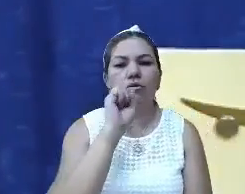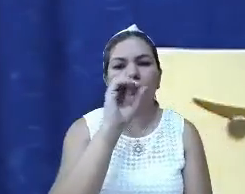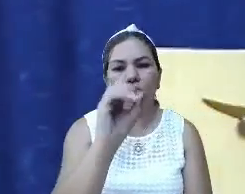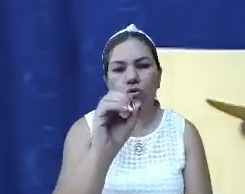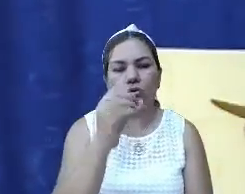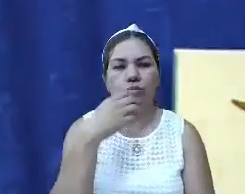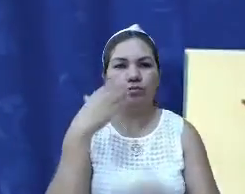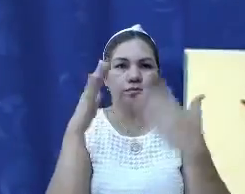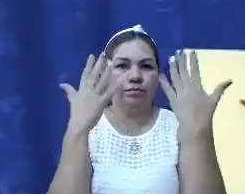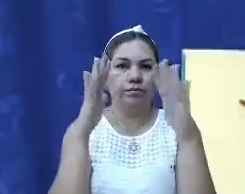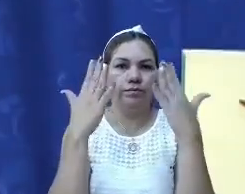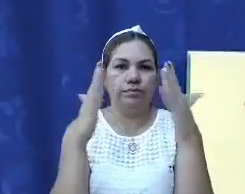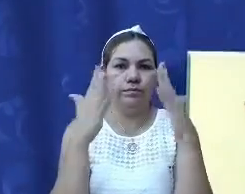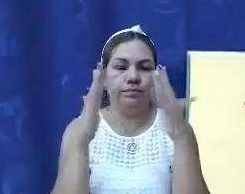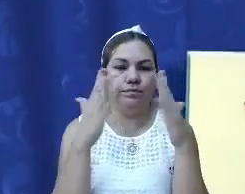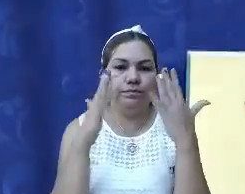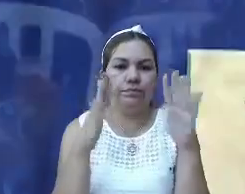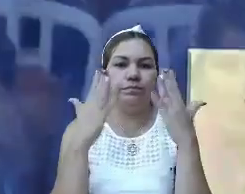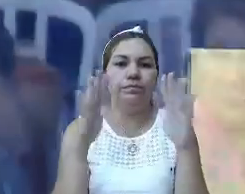Aplauda fuerte al Eterno.